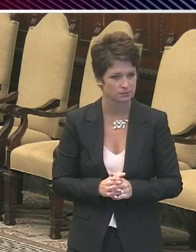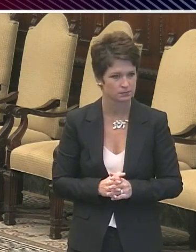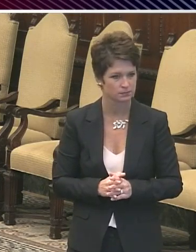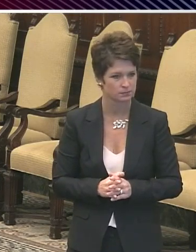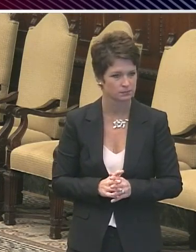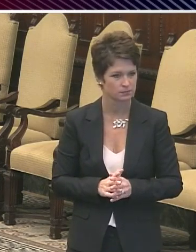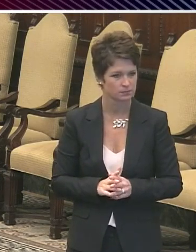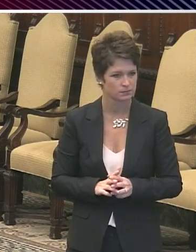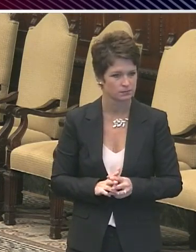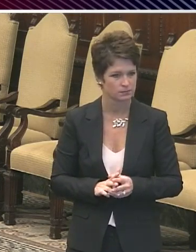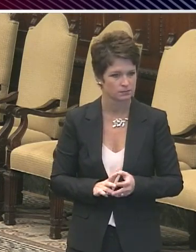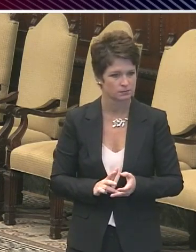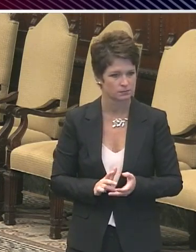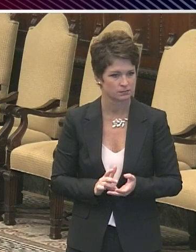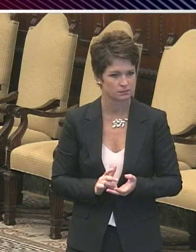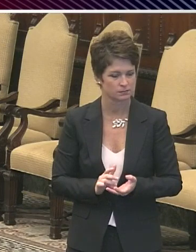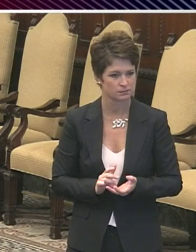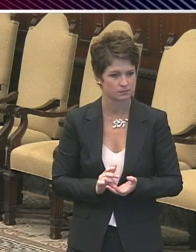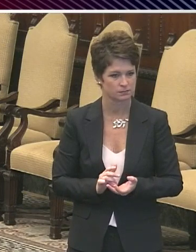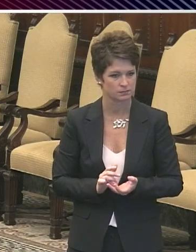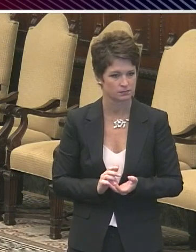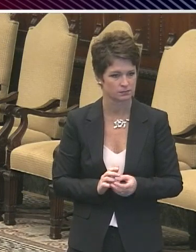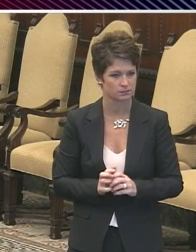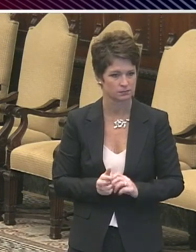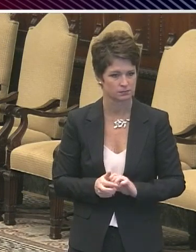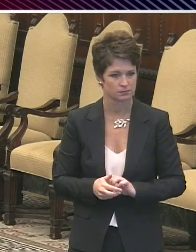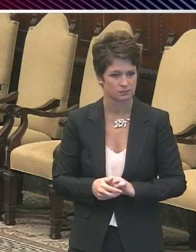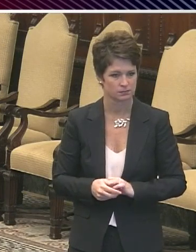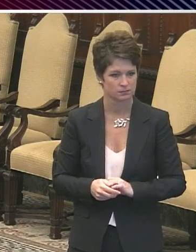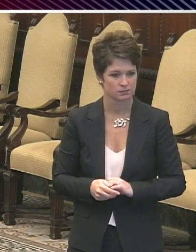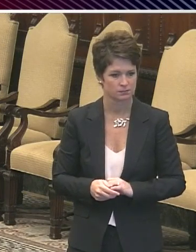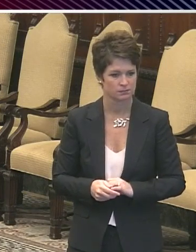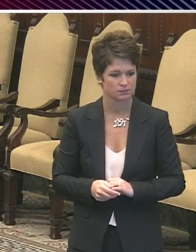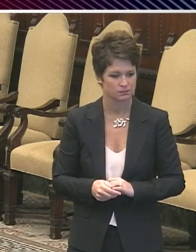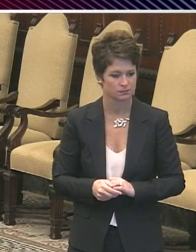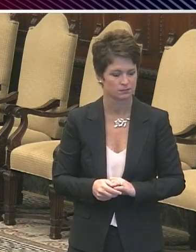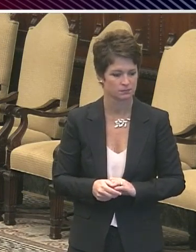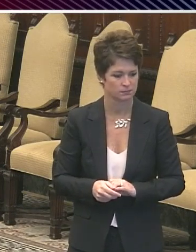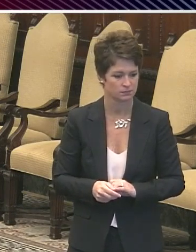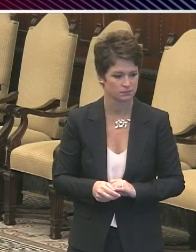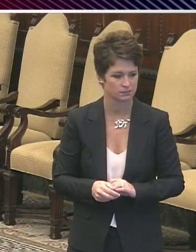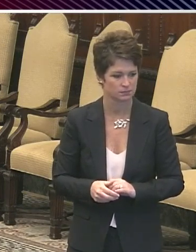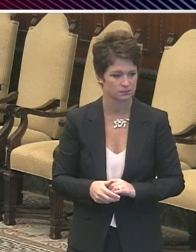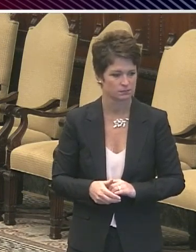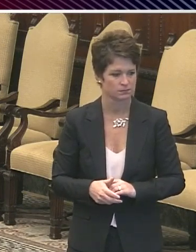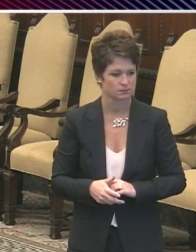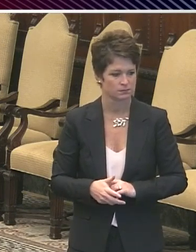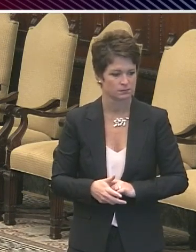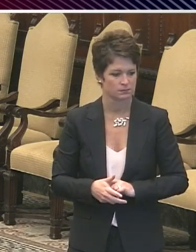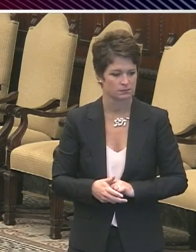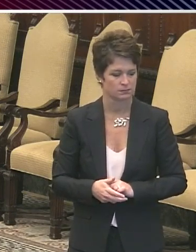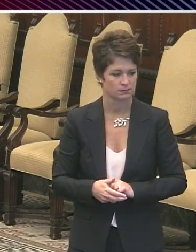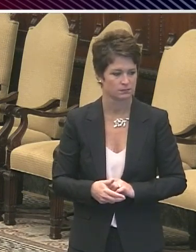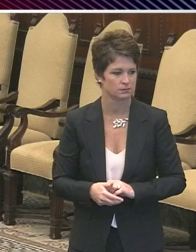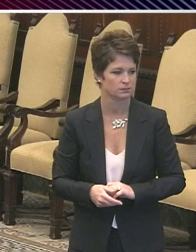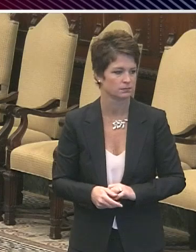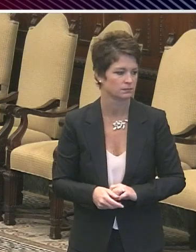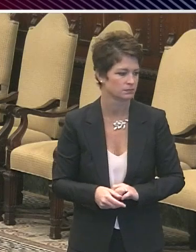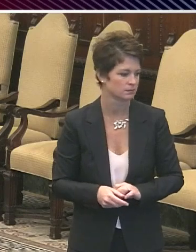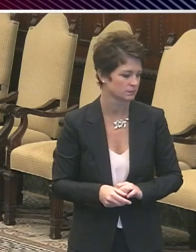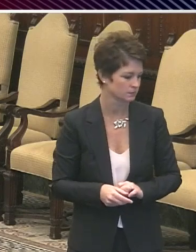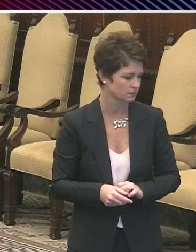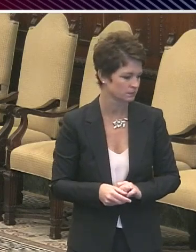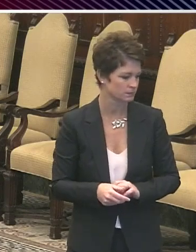no, si tengan documentos al día o no. Nosotros amamos a nuestra comunidad inmigrante y vamos a poder poner recursos